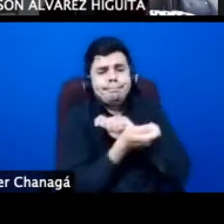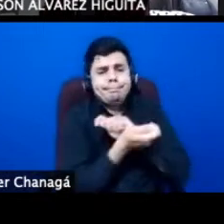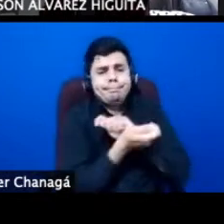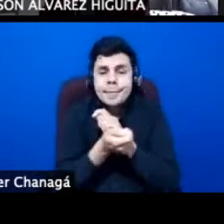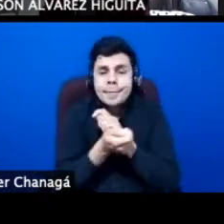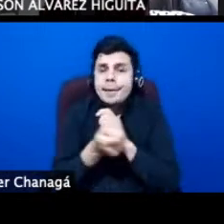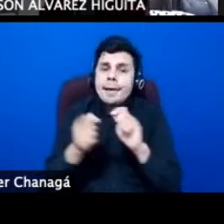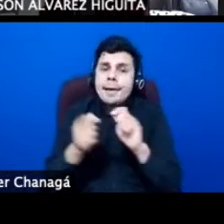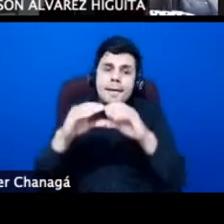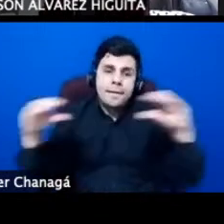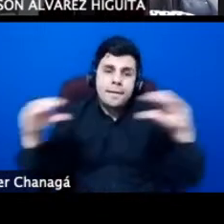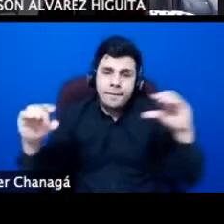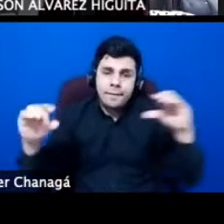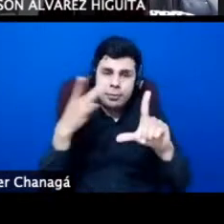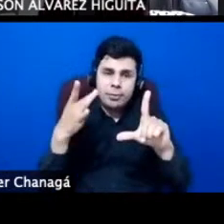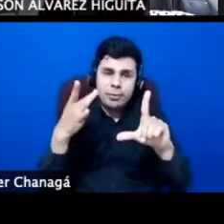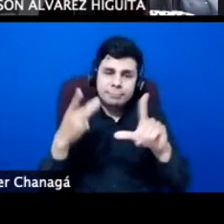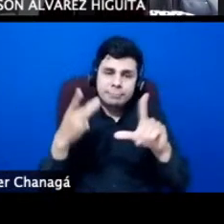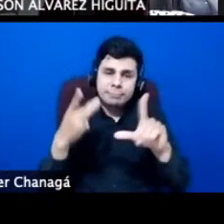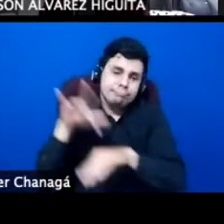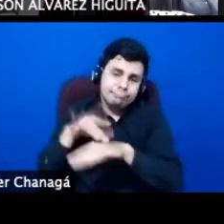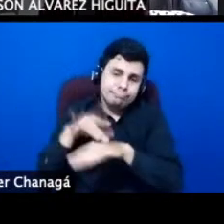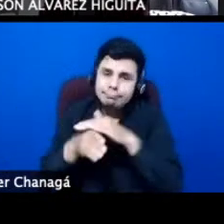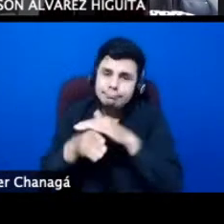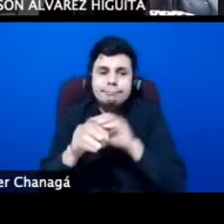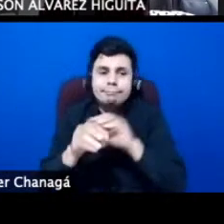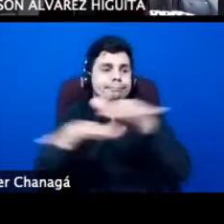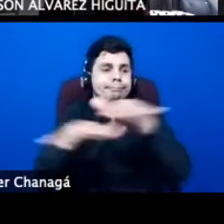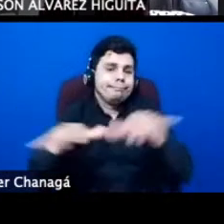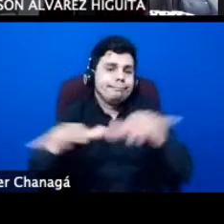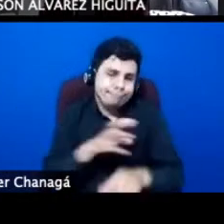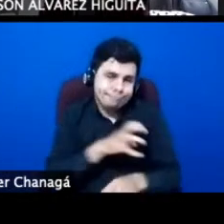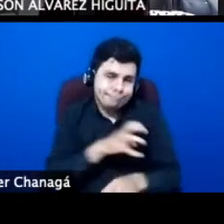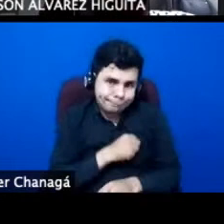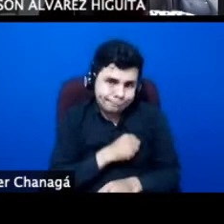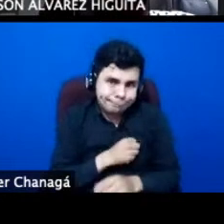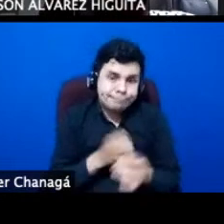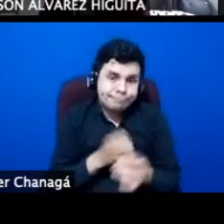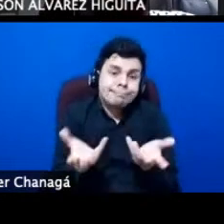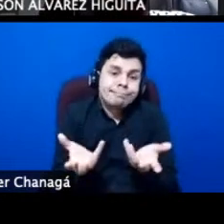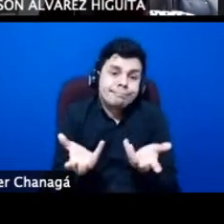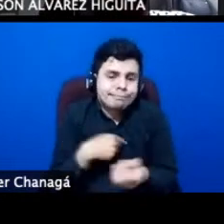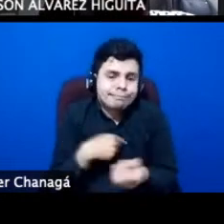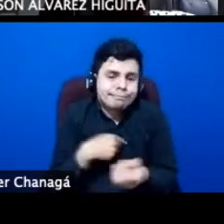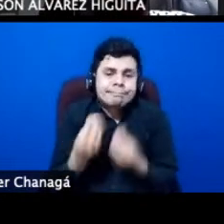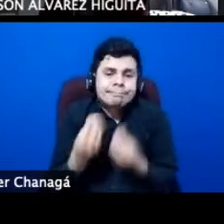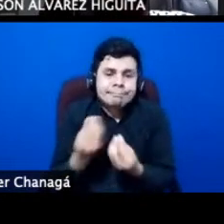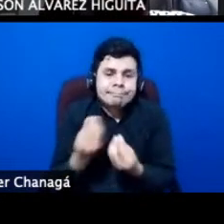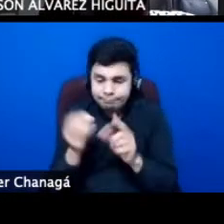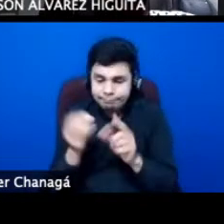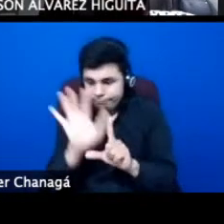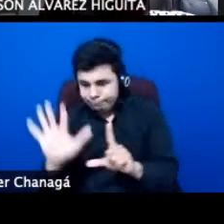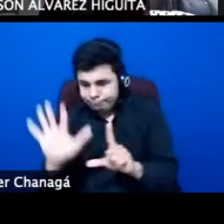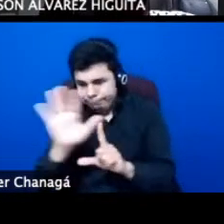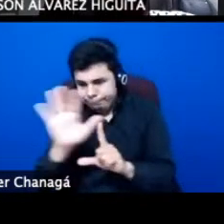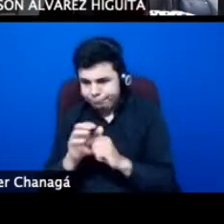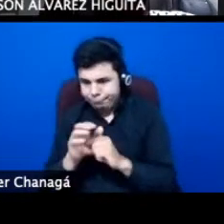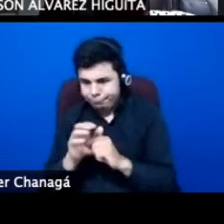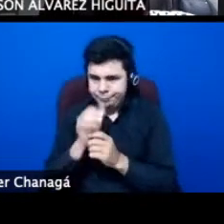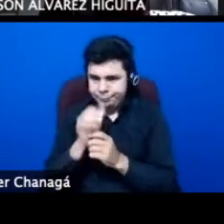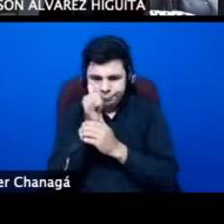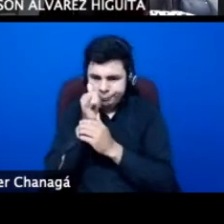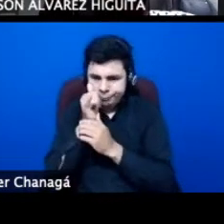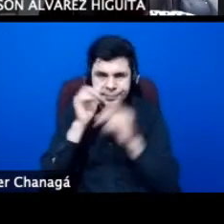porque lo que tenemos que hacer es básicamente grabar para festivales, grabar cosas que luego subimos en